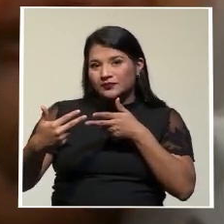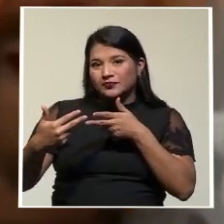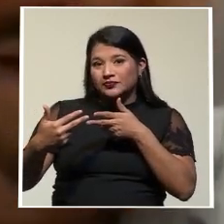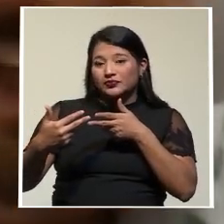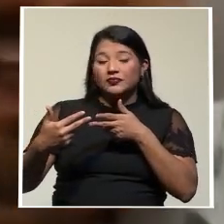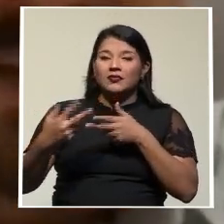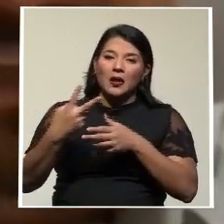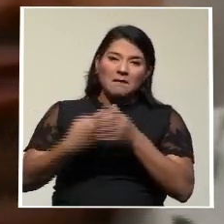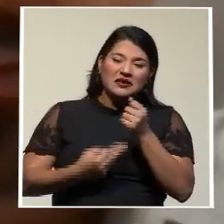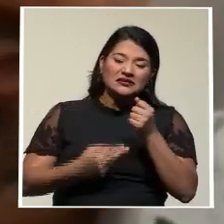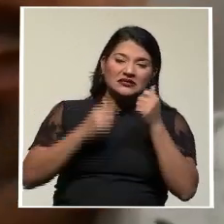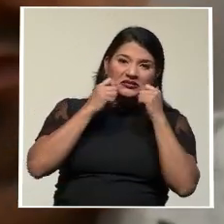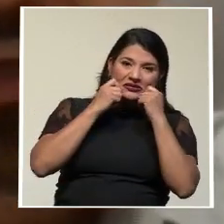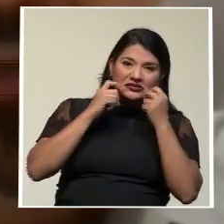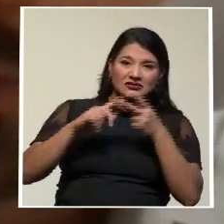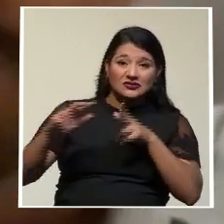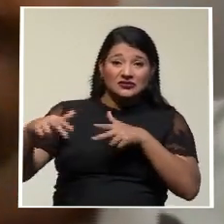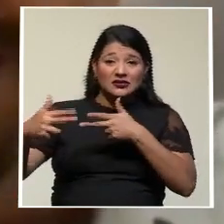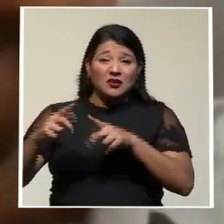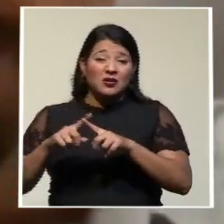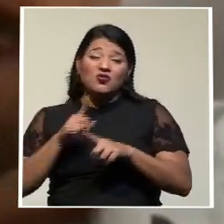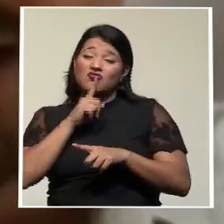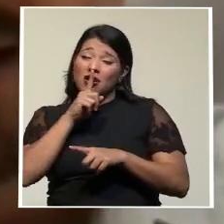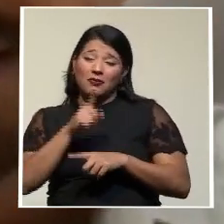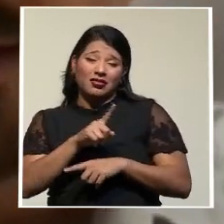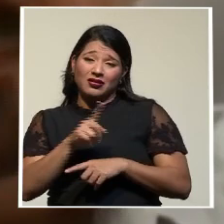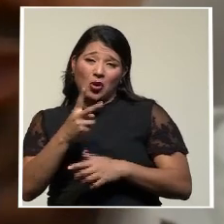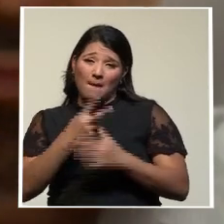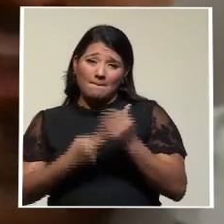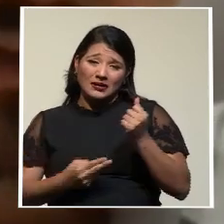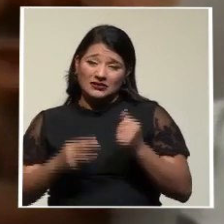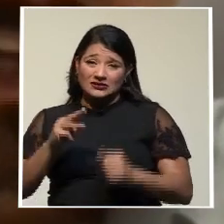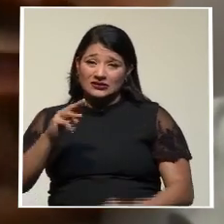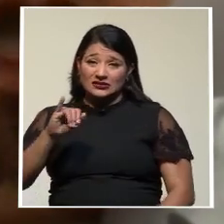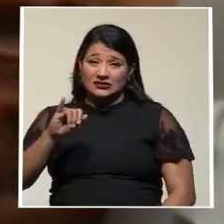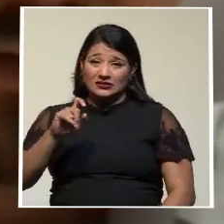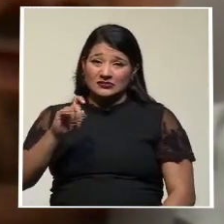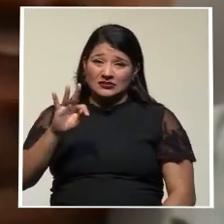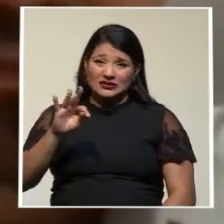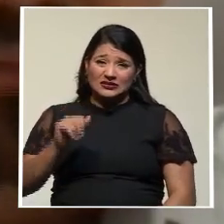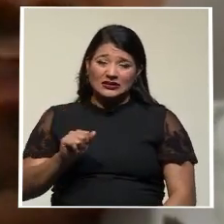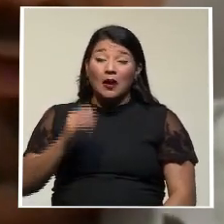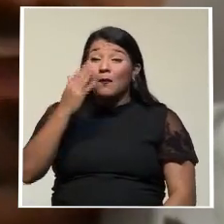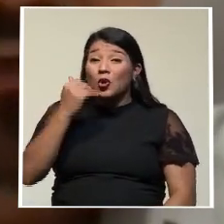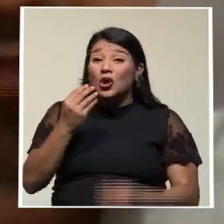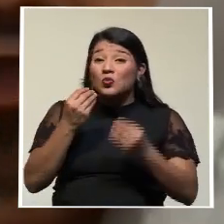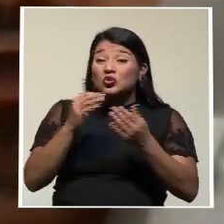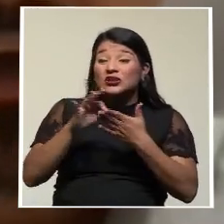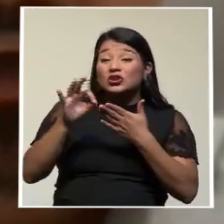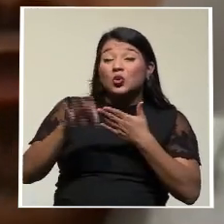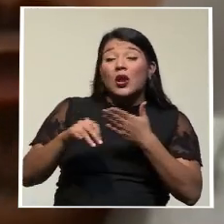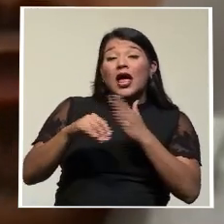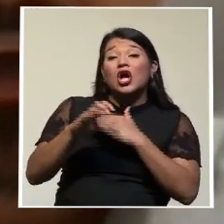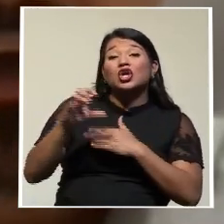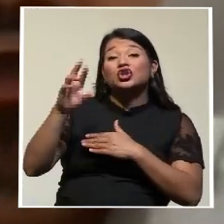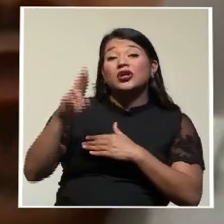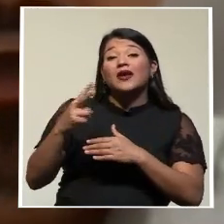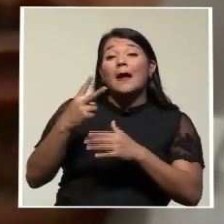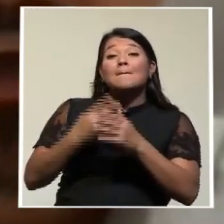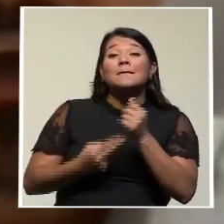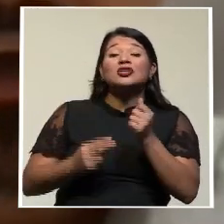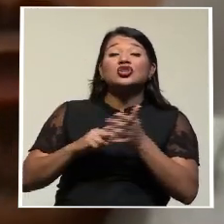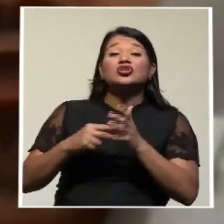modalidad mixta, que lamentablemente no tiene mucho de mixta, porque hay muchas escuelas del país donde mixto significa un día a la